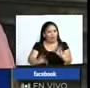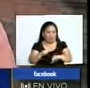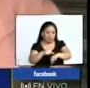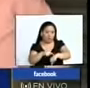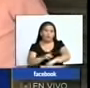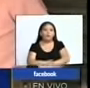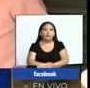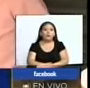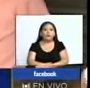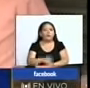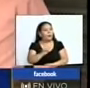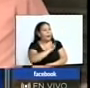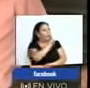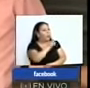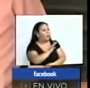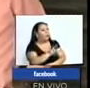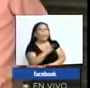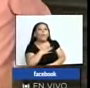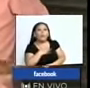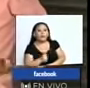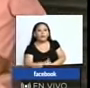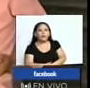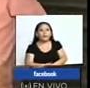relojería. ¿Por qué les gusta ese tipo de relojes?